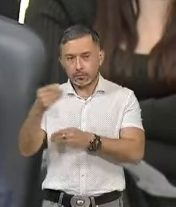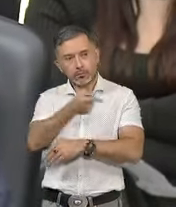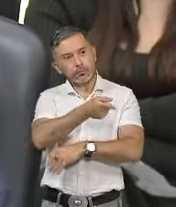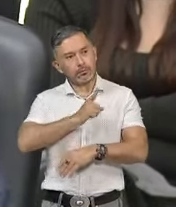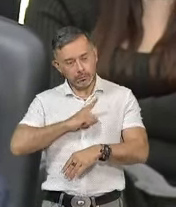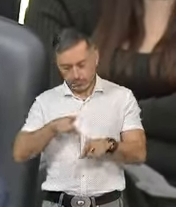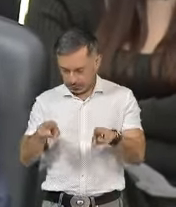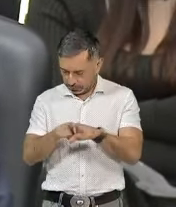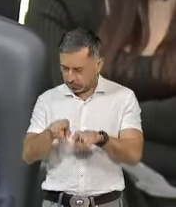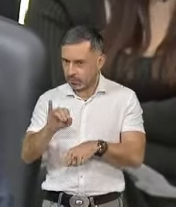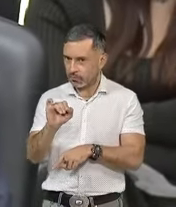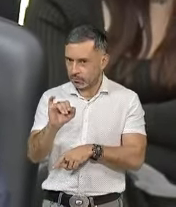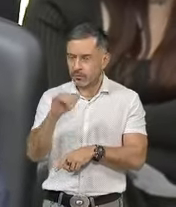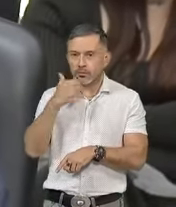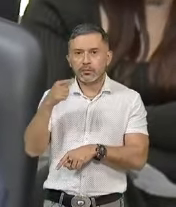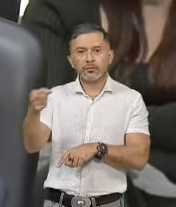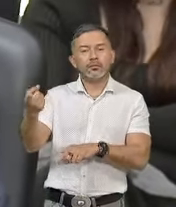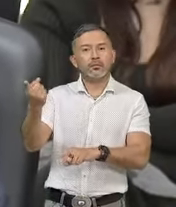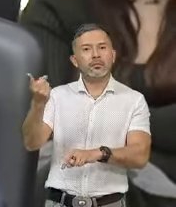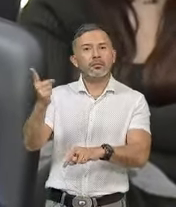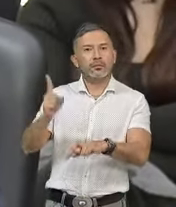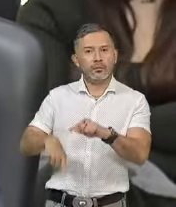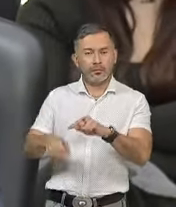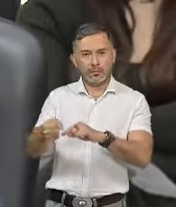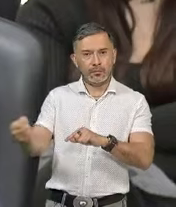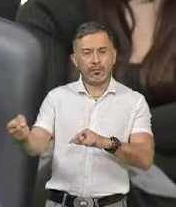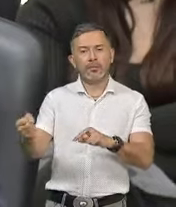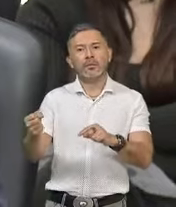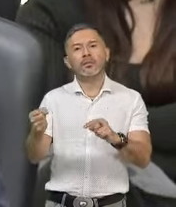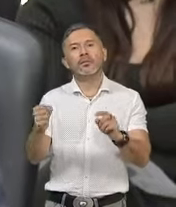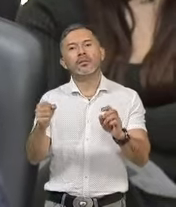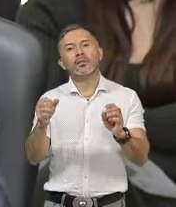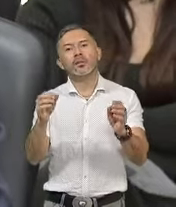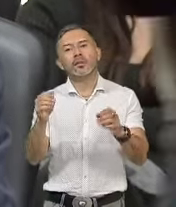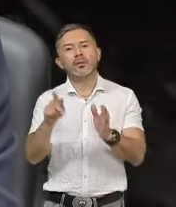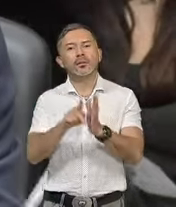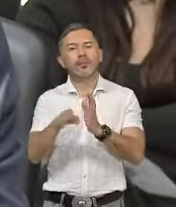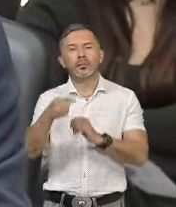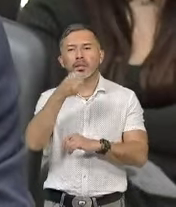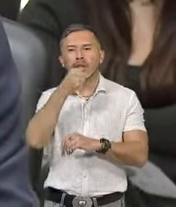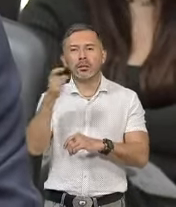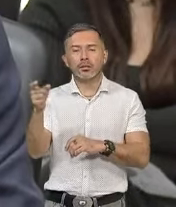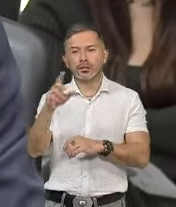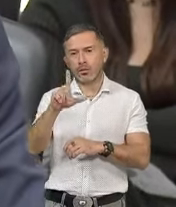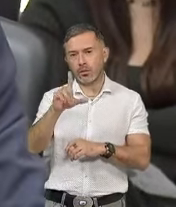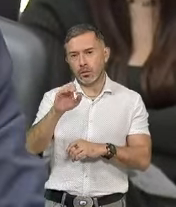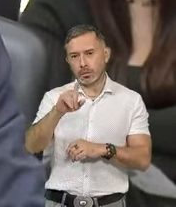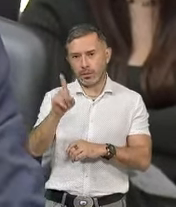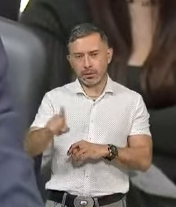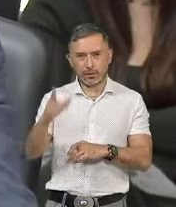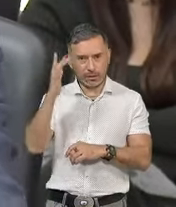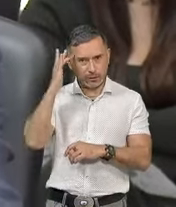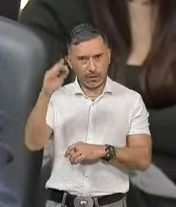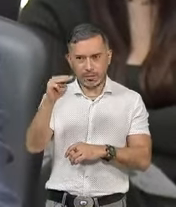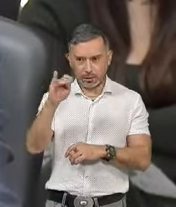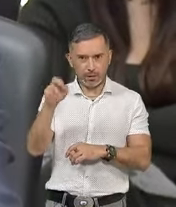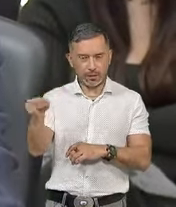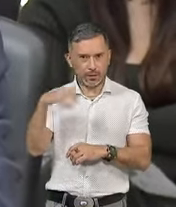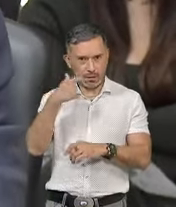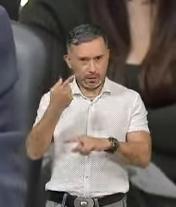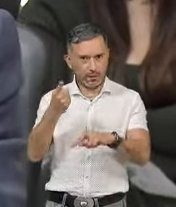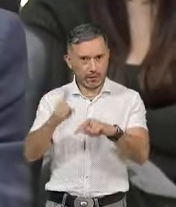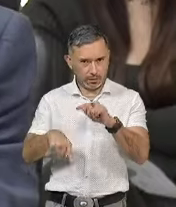sea removido como moderador el periodista López Saint Marín